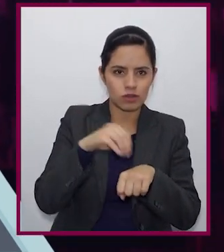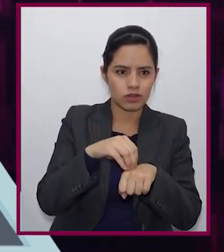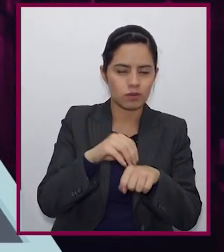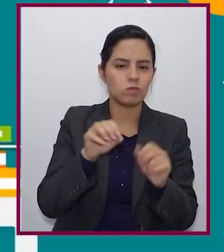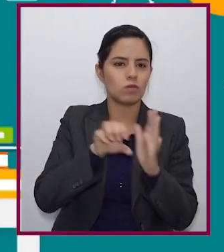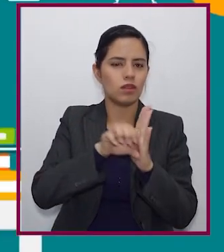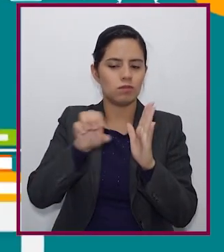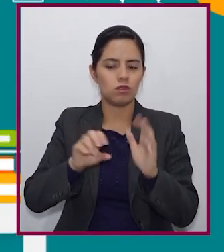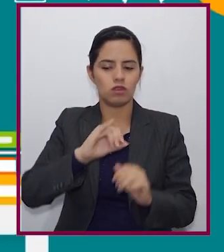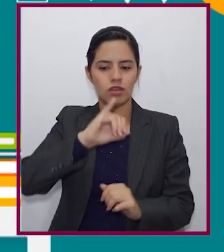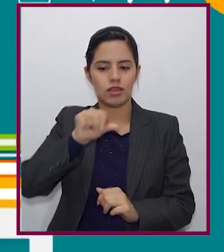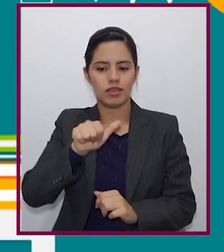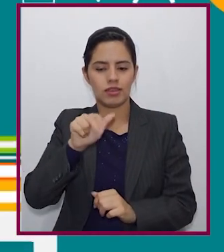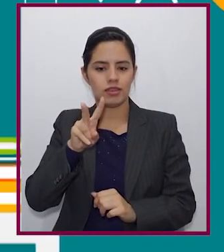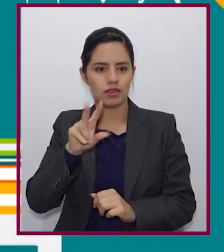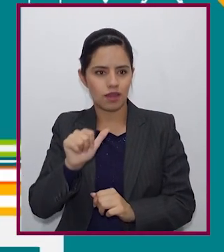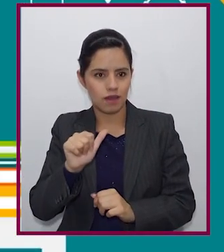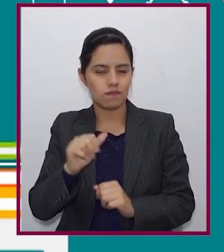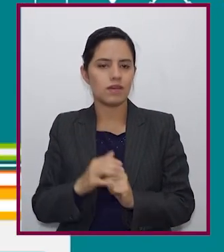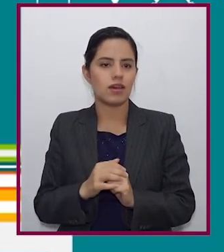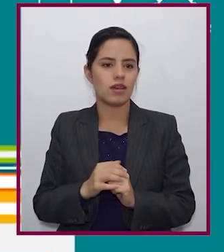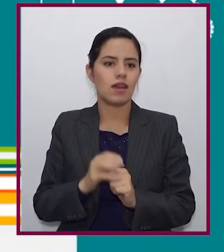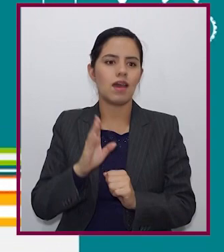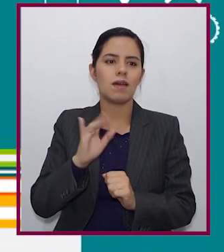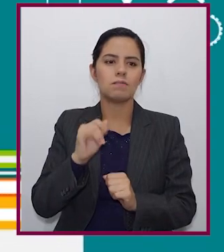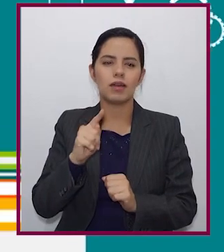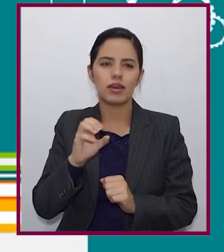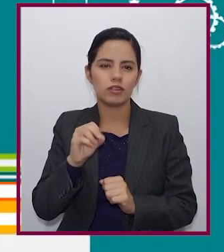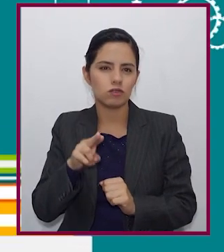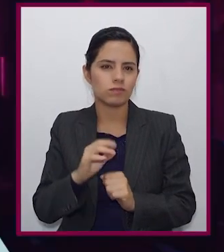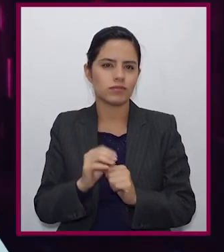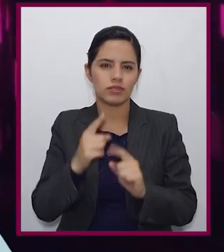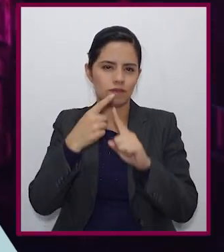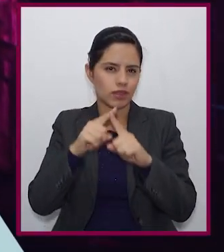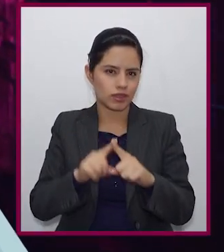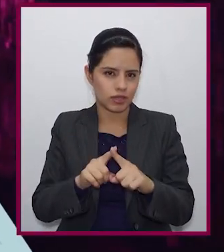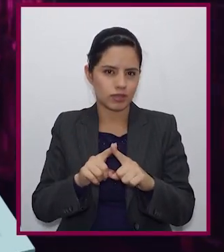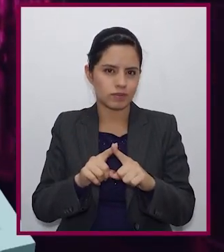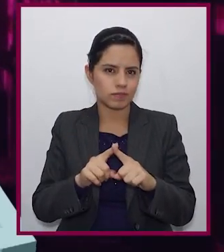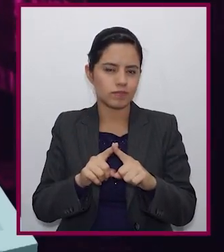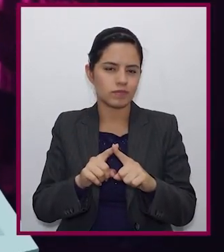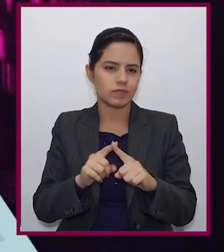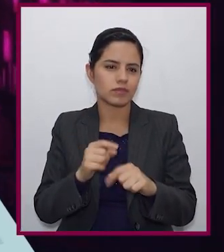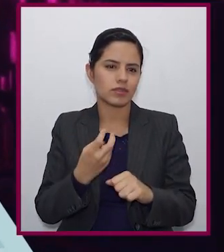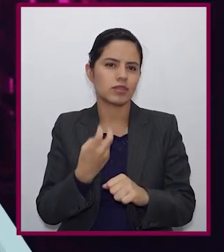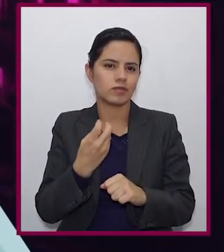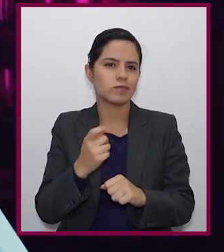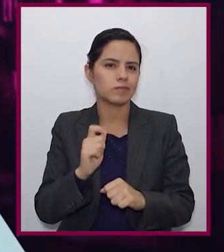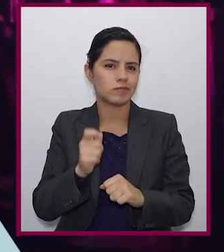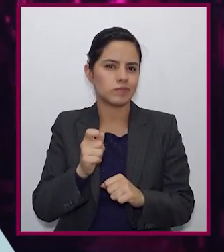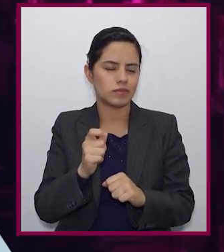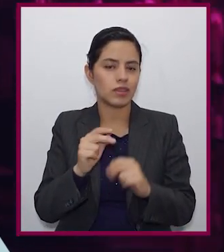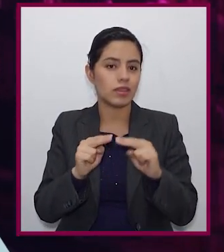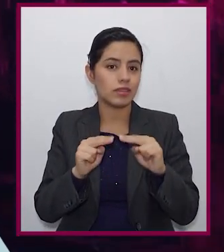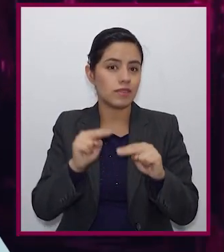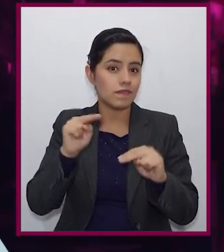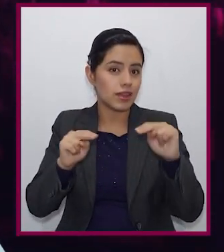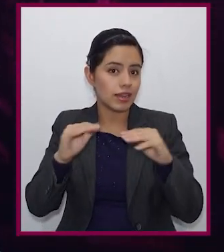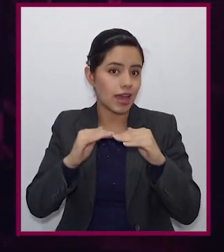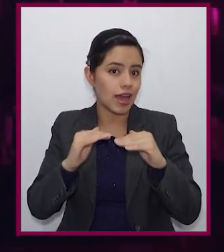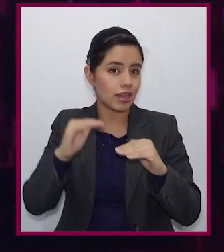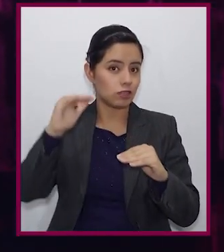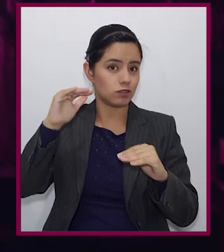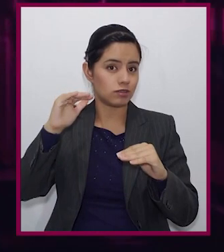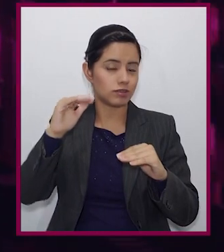en día como Java, un Python, un C#, un Go. Eso es lo que pues, se refiere a niveles